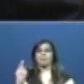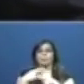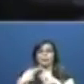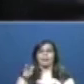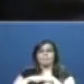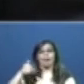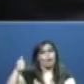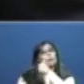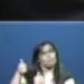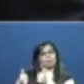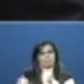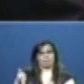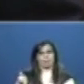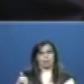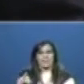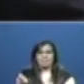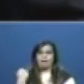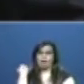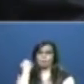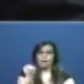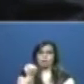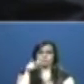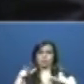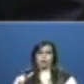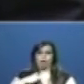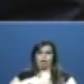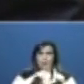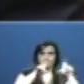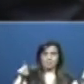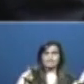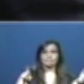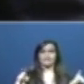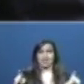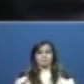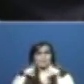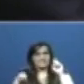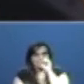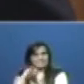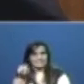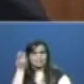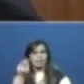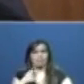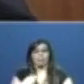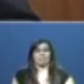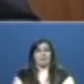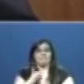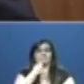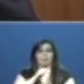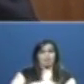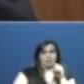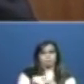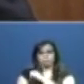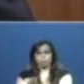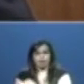competitividad con las que apoyar a los empresarios y emprendedores facilitando las nuevas iniciativas y fortaleciendo las